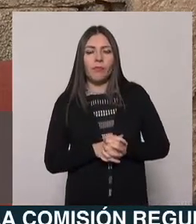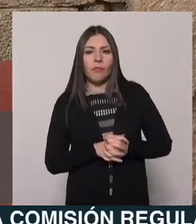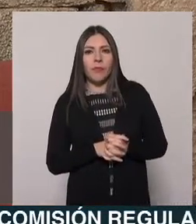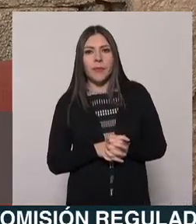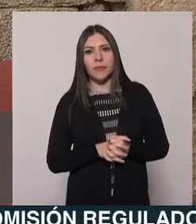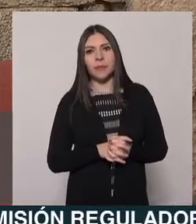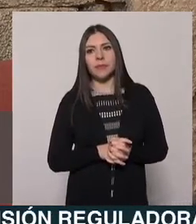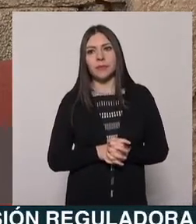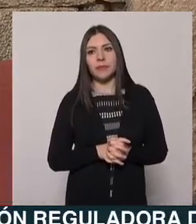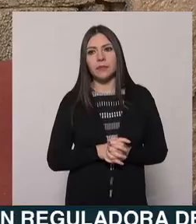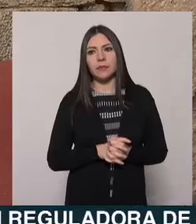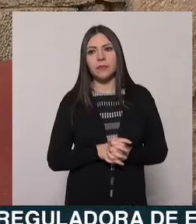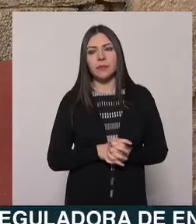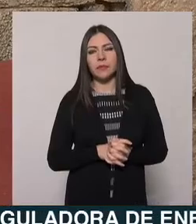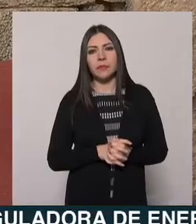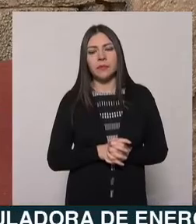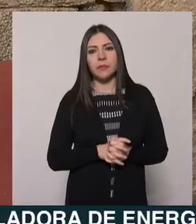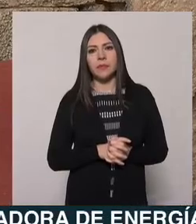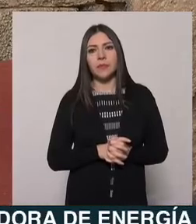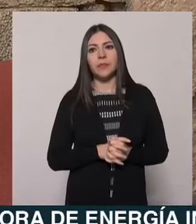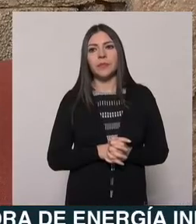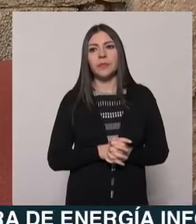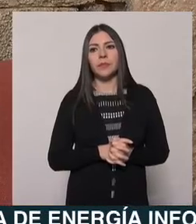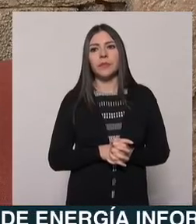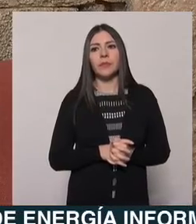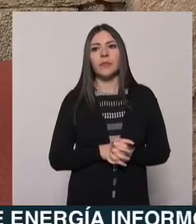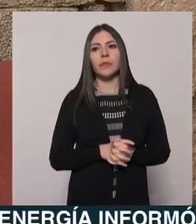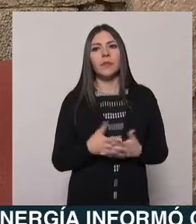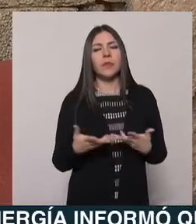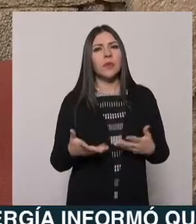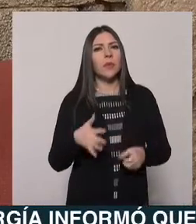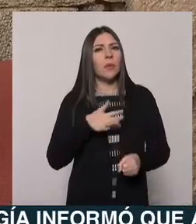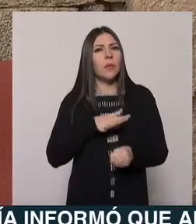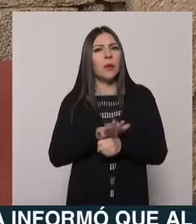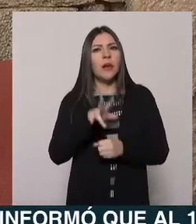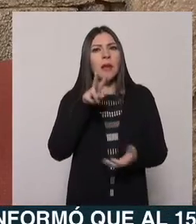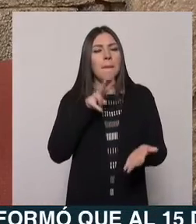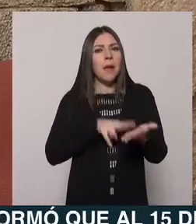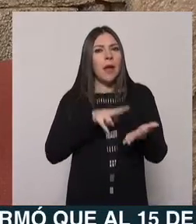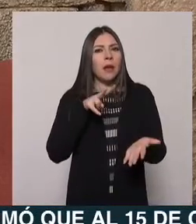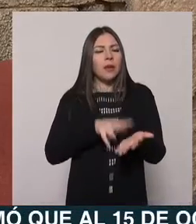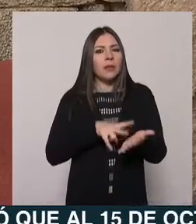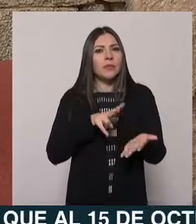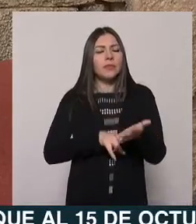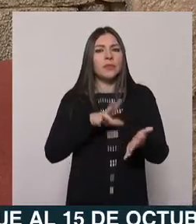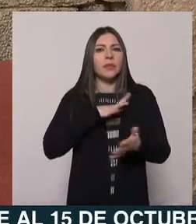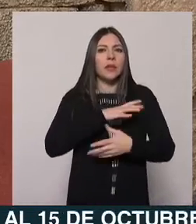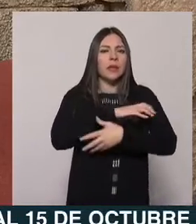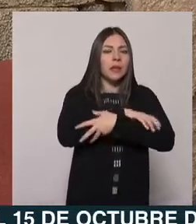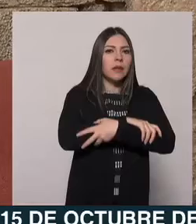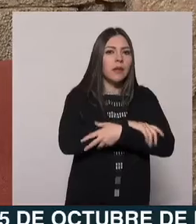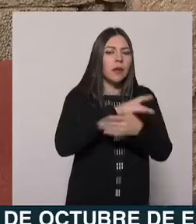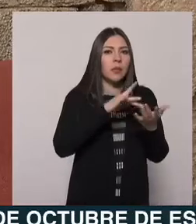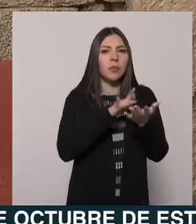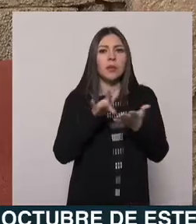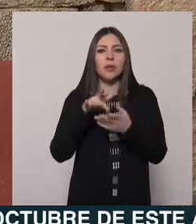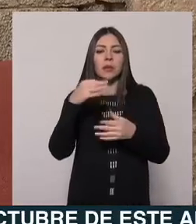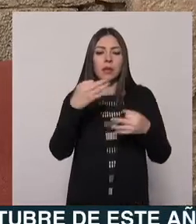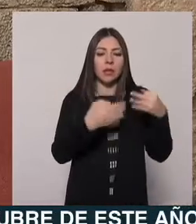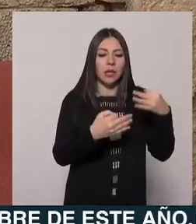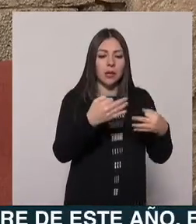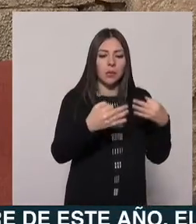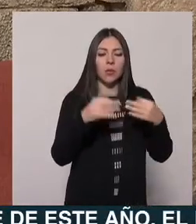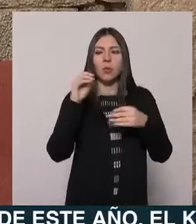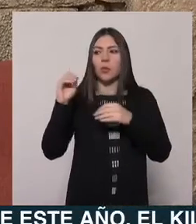¿qué tan valiosa es la sinergia entre la autoridad consular y el tribunal en el caso de la